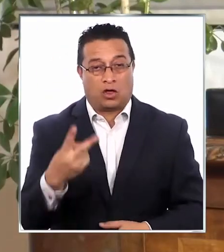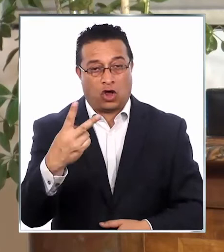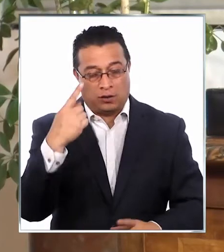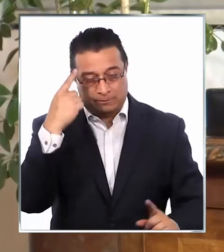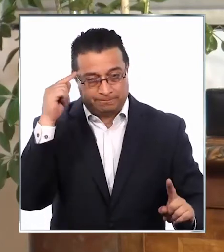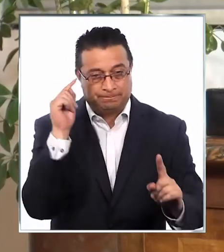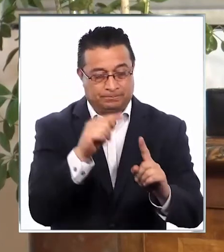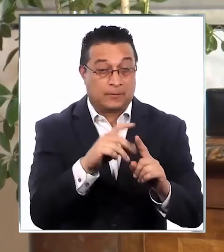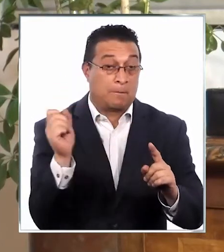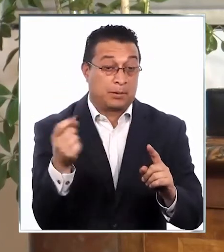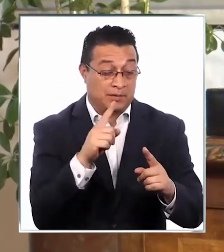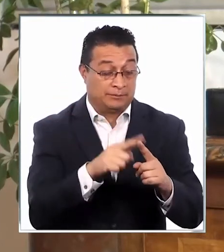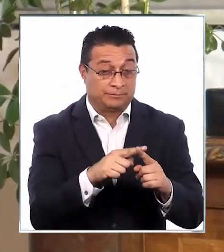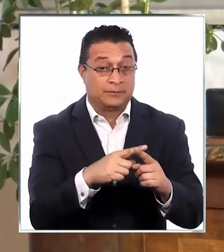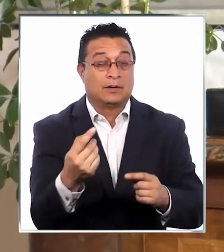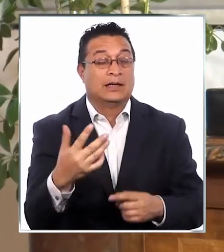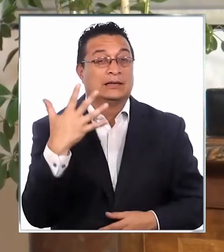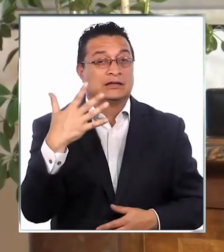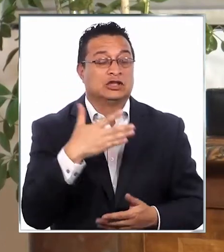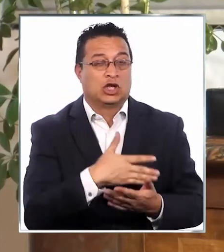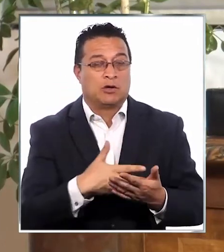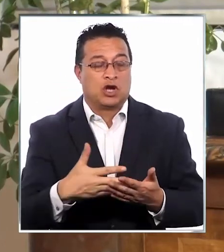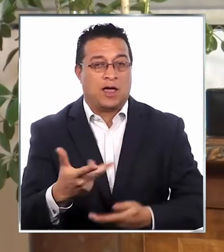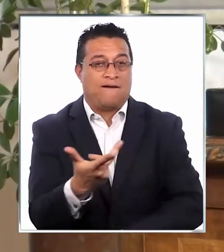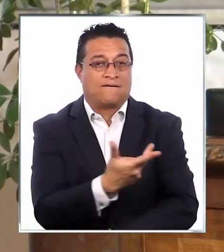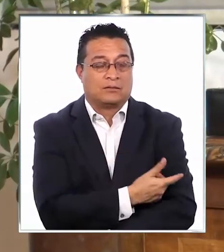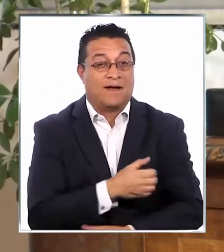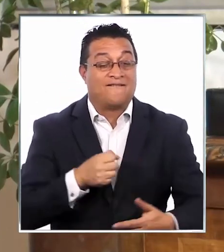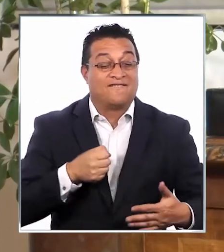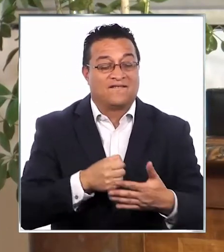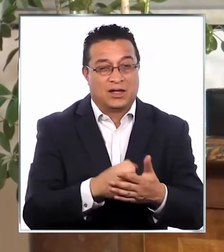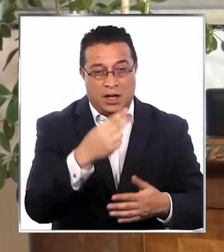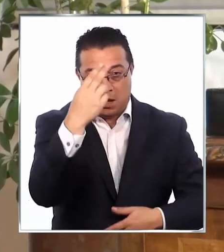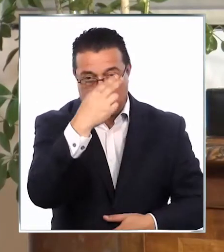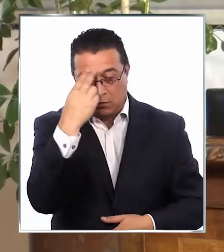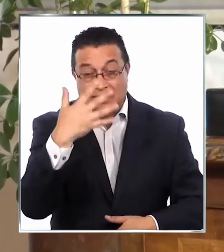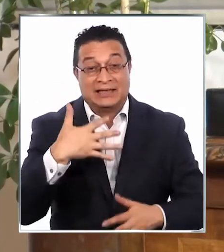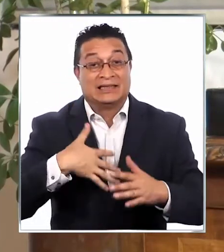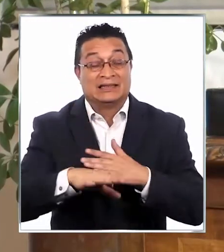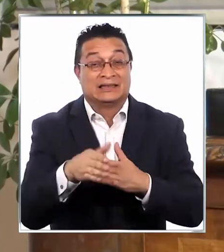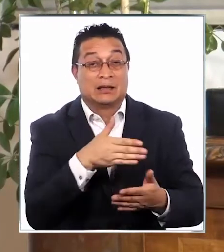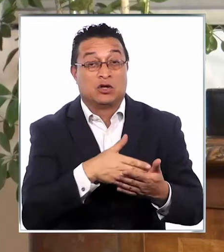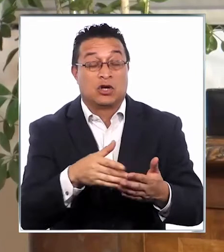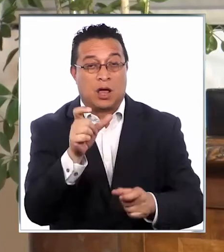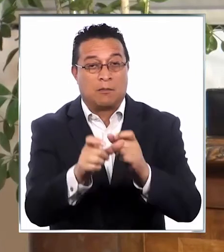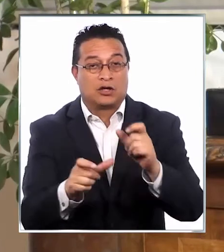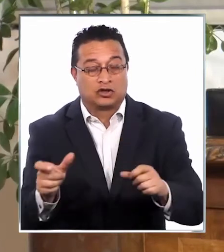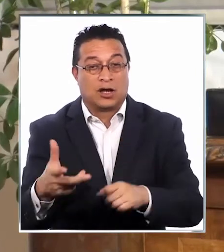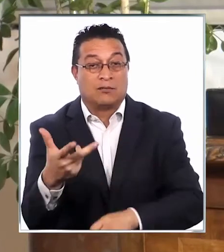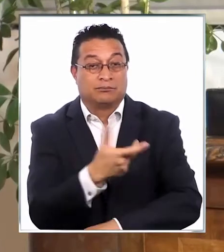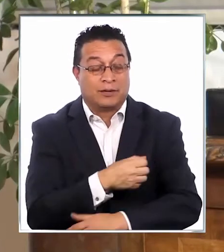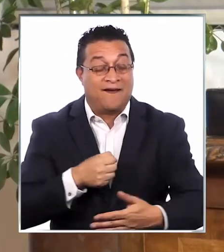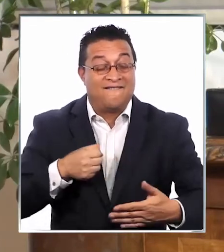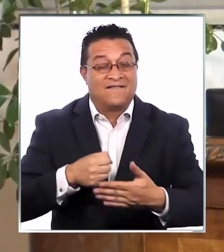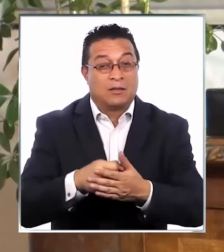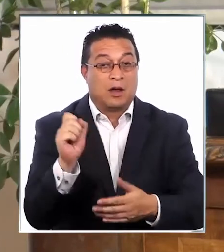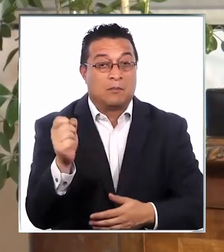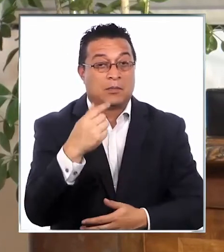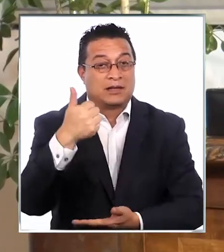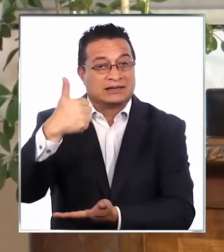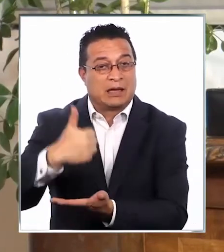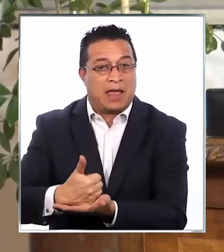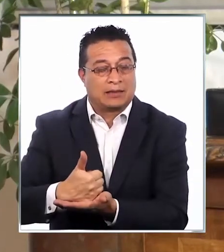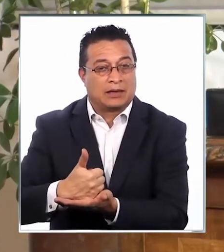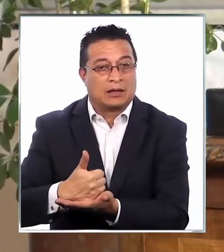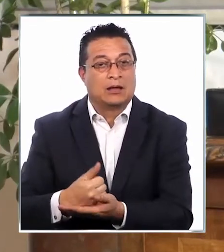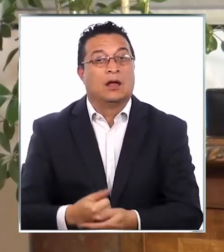2 metas. La primera es llegar a 5 millones de vacunados a fines de marzo y 15 millones de personas inoculadas a fines del primer